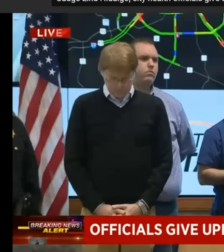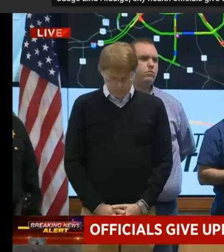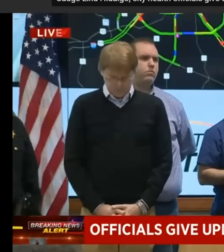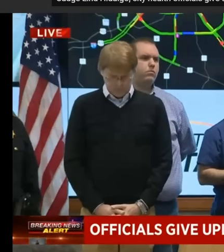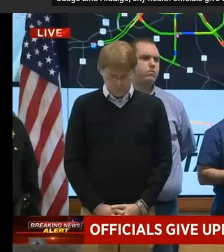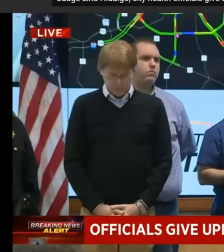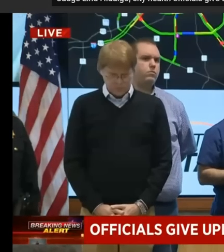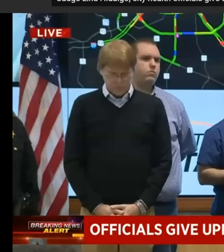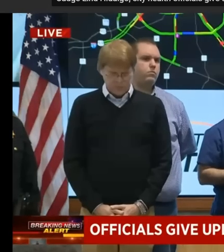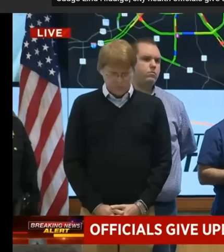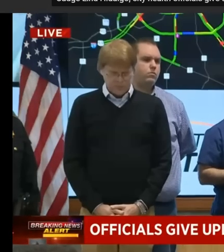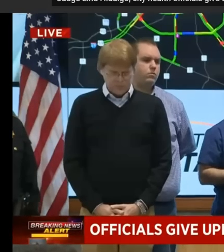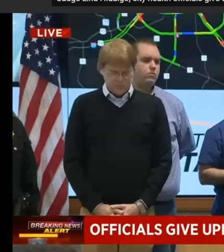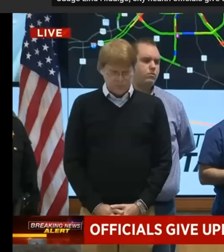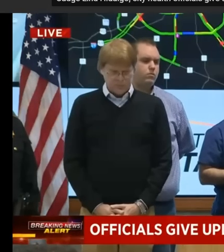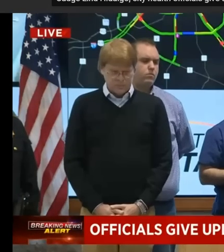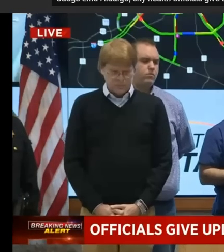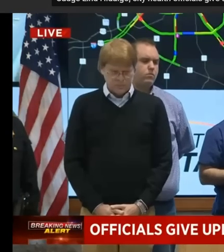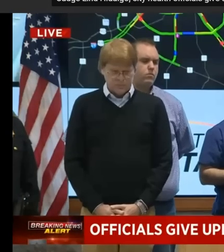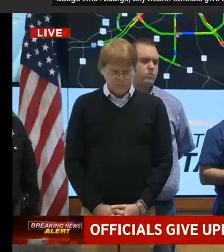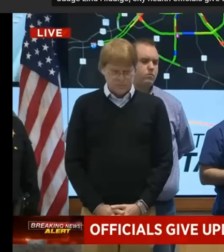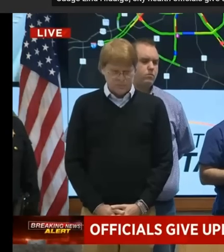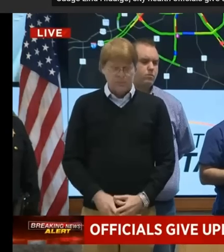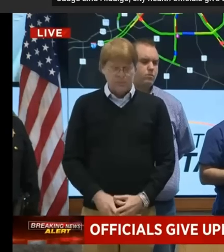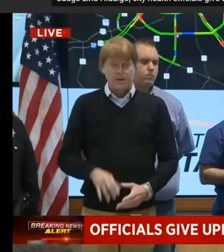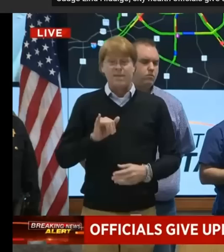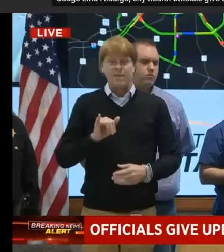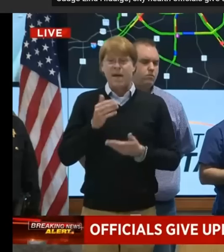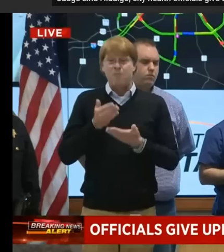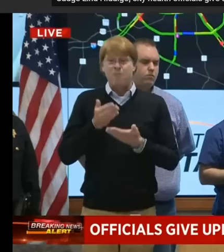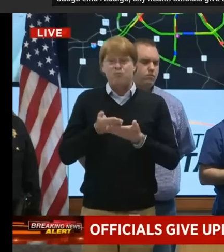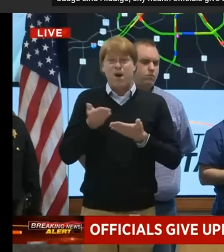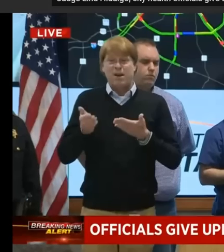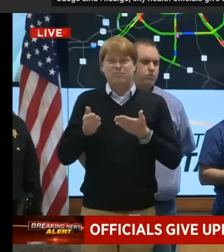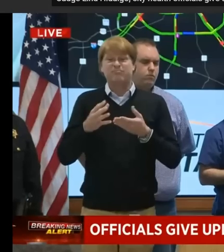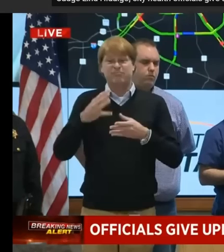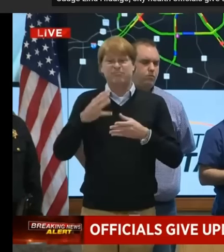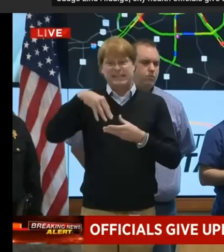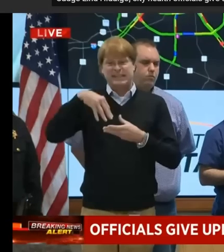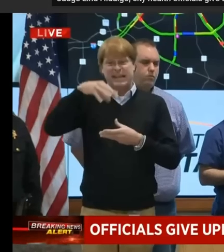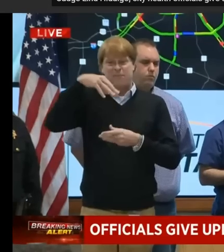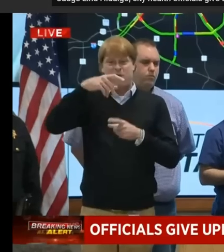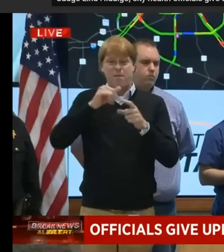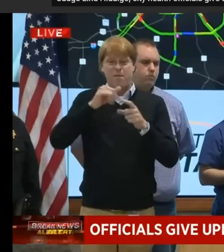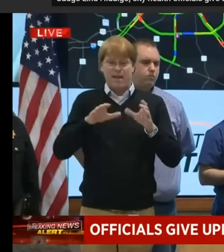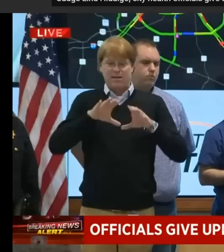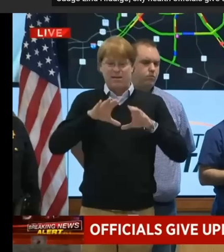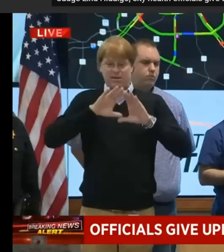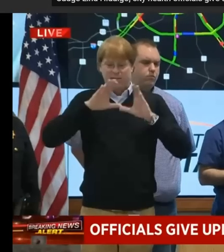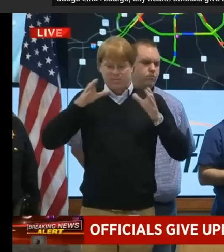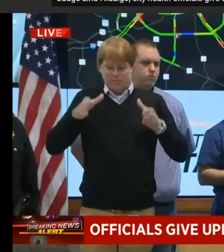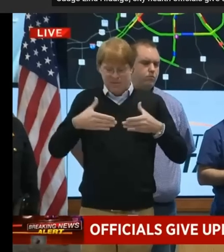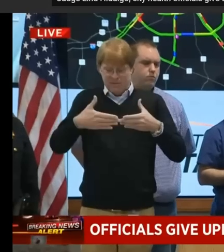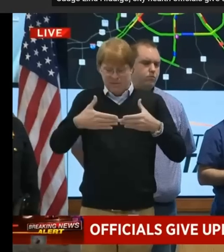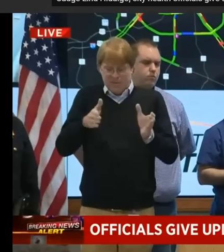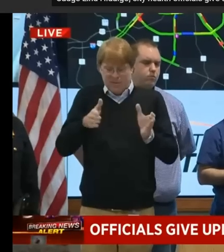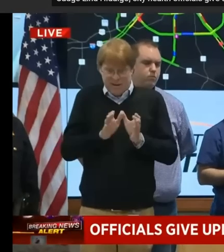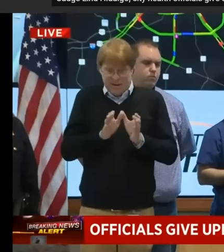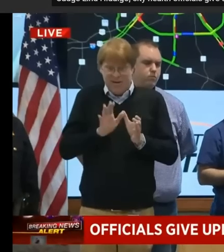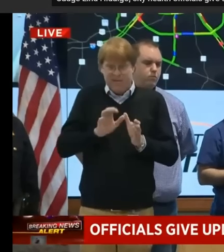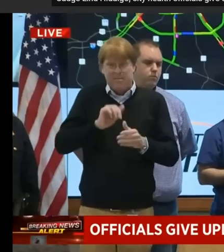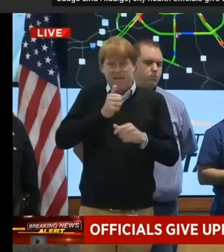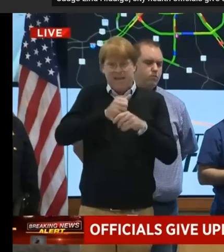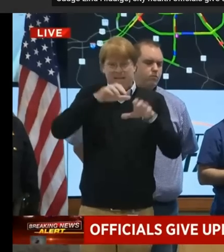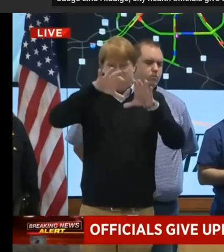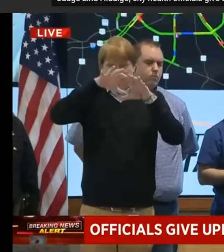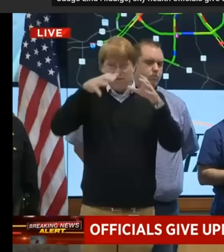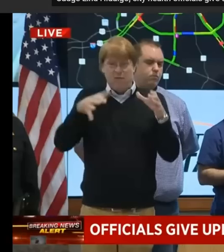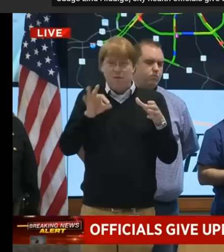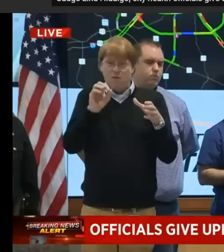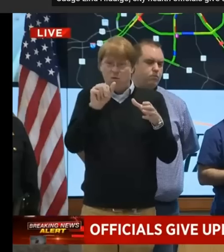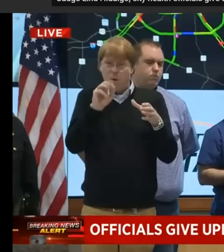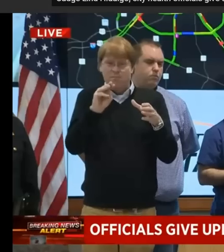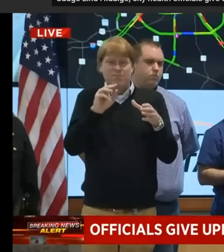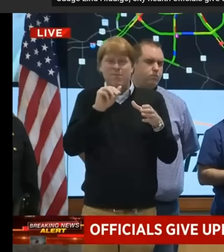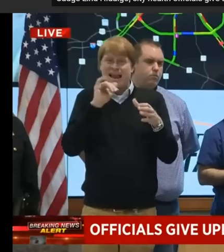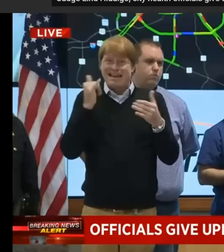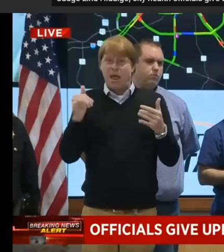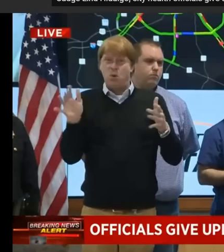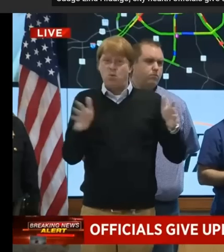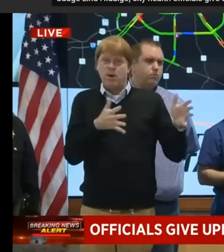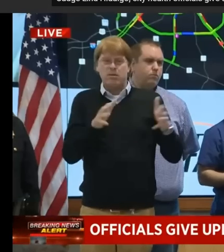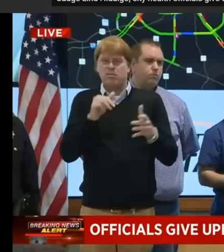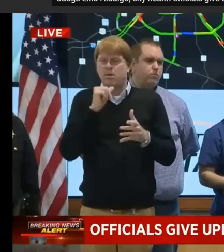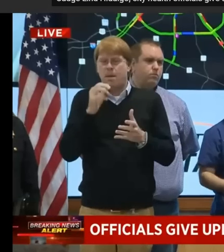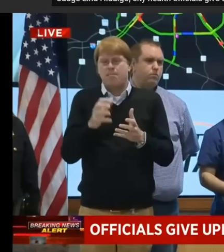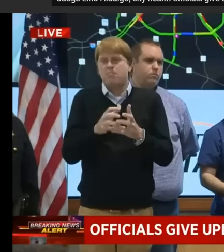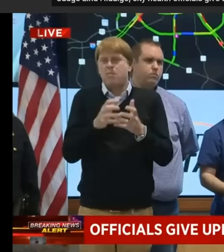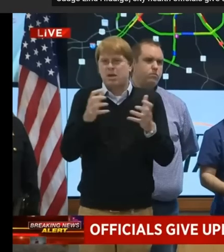y segura. The product escaped from the foam blanket that was in place. There's not much wind right now,